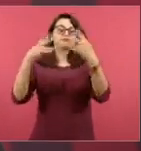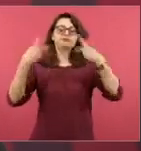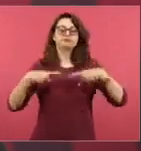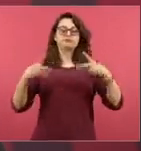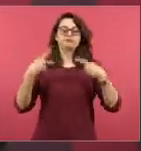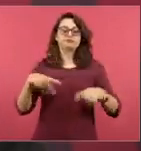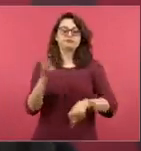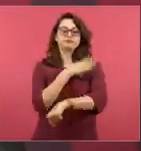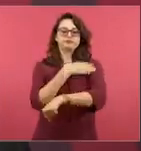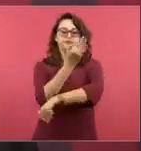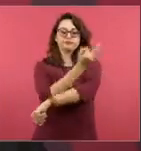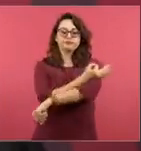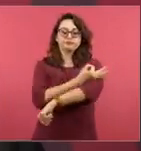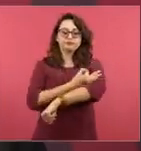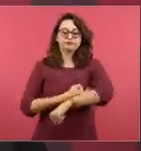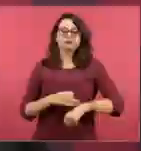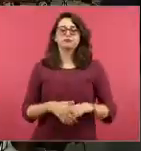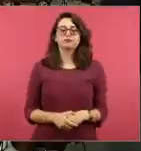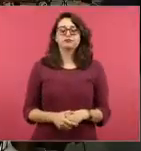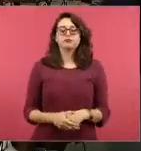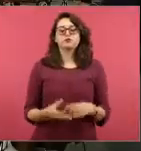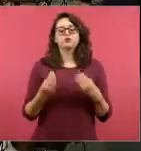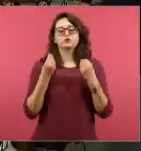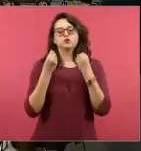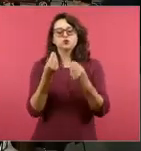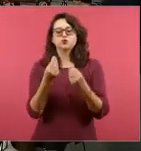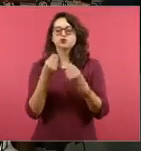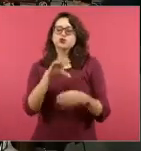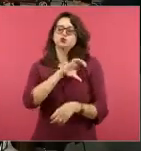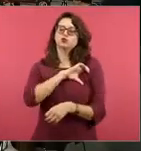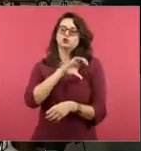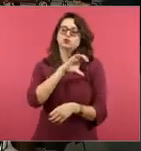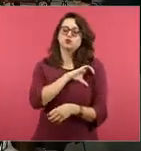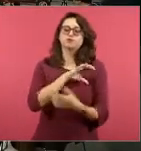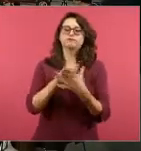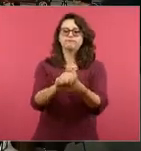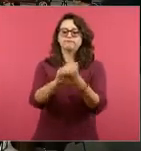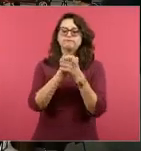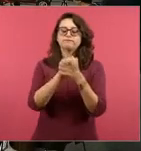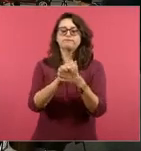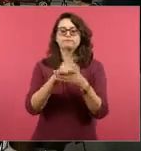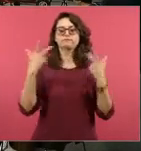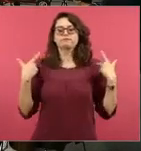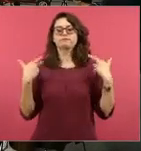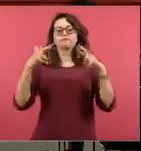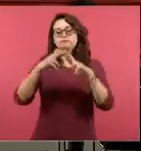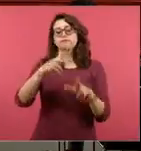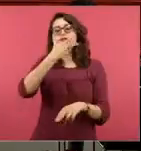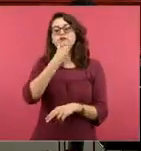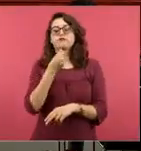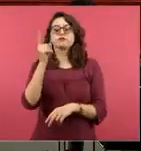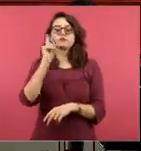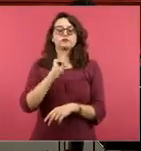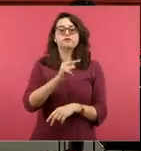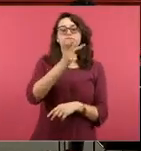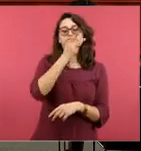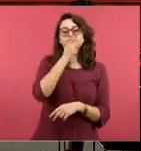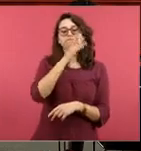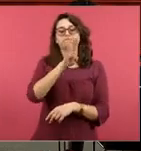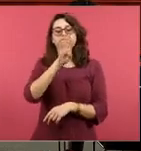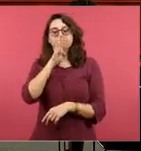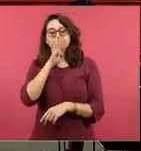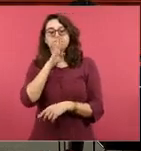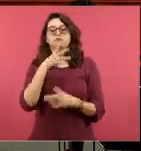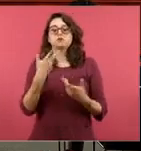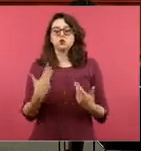aprecio saludo, como siempre, a las maestras y a los maestros y a las madres y padres de familia que están tan interesados en